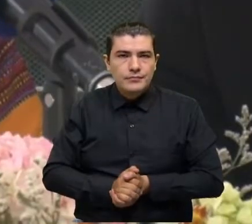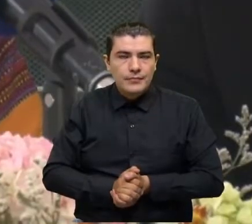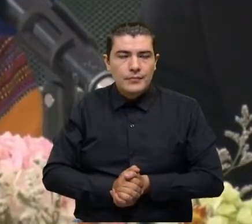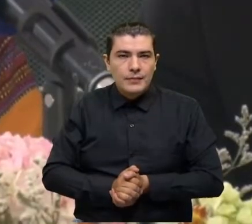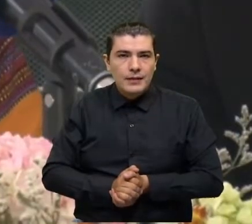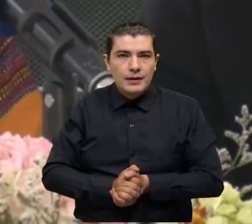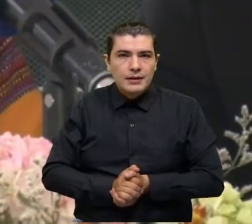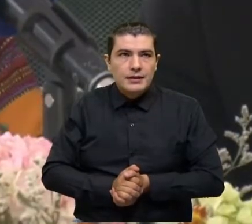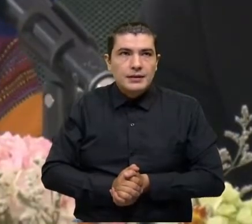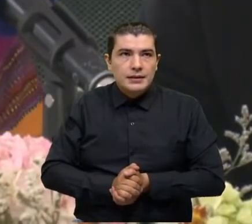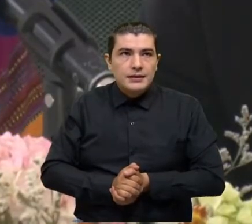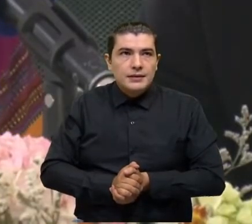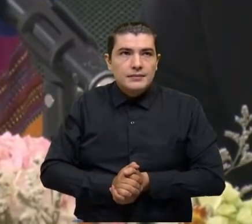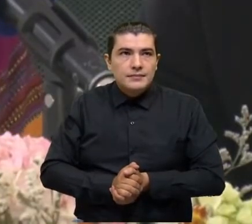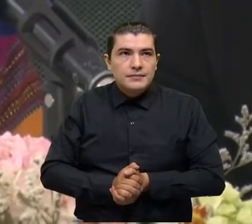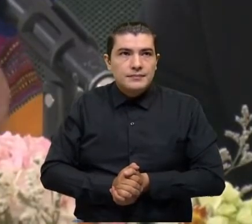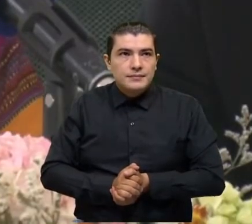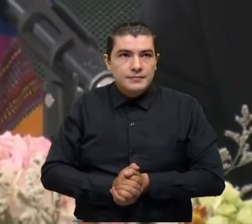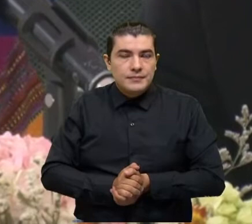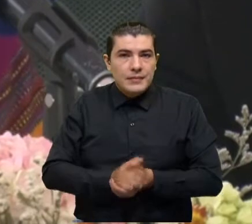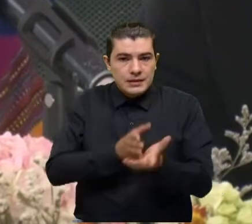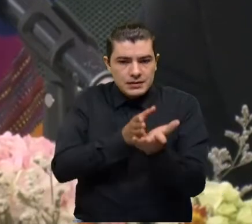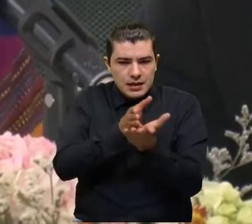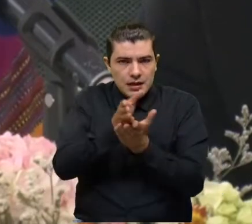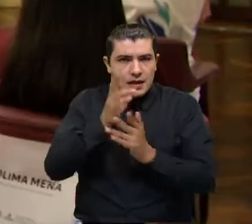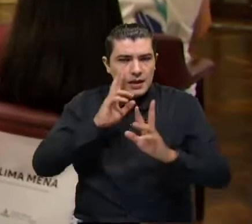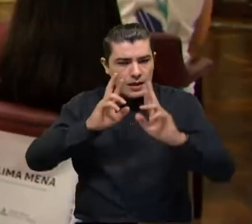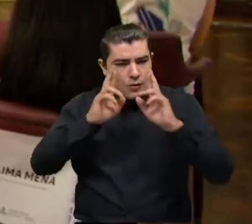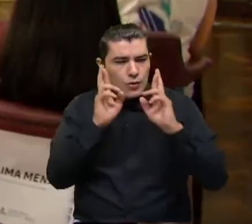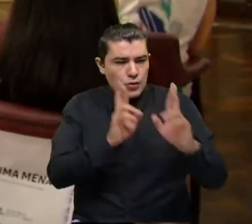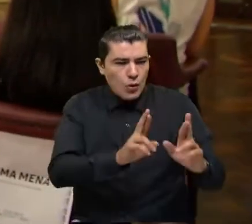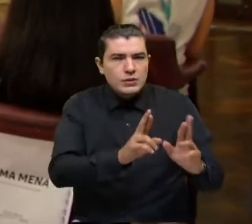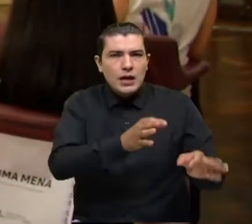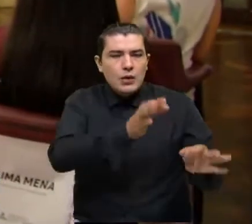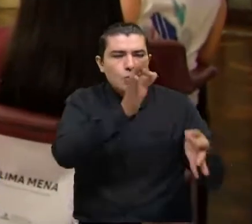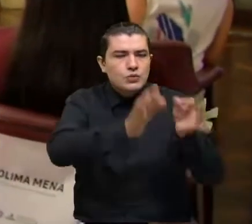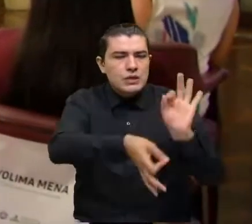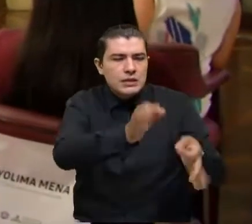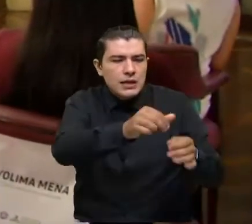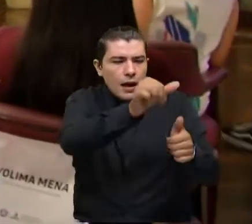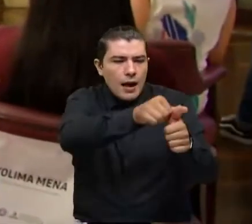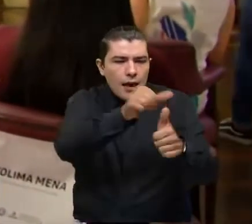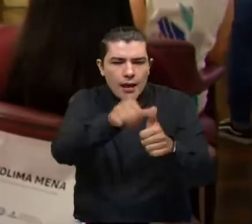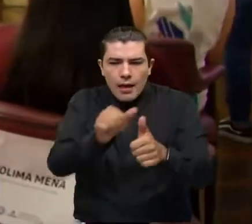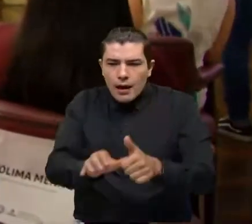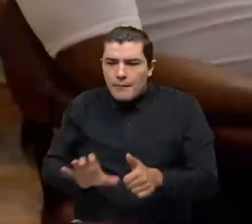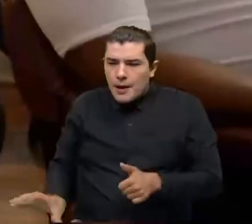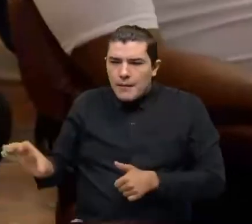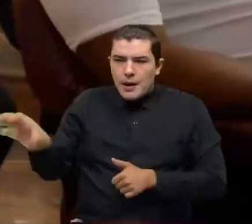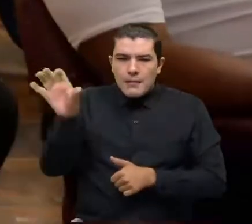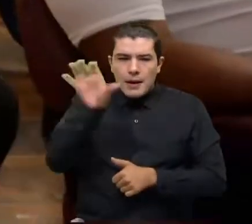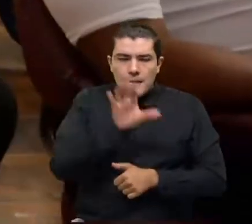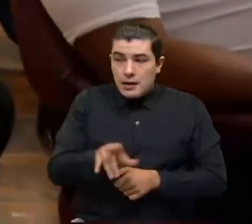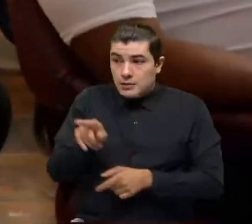justicia tipificada de cada uno de nuestros países. La visita de Rigoberta Menchú